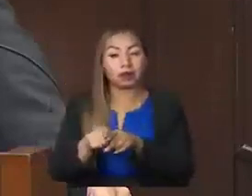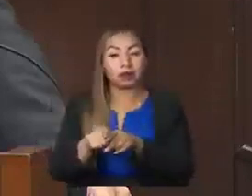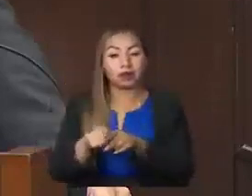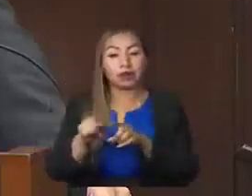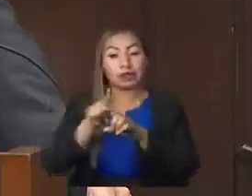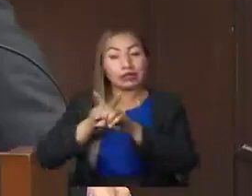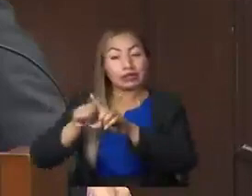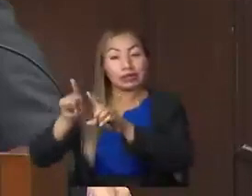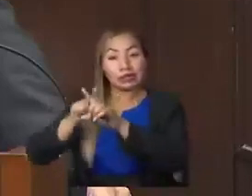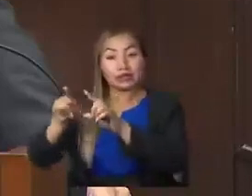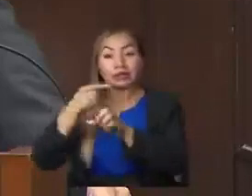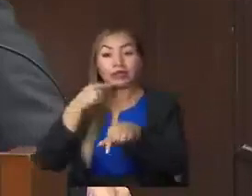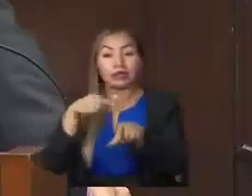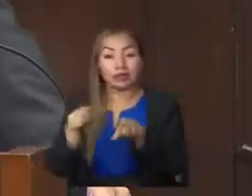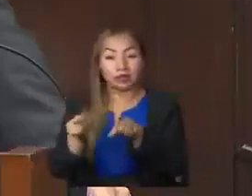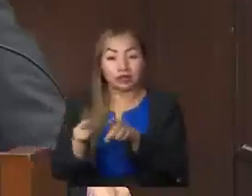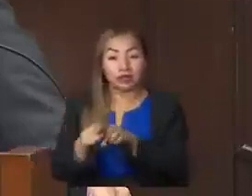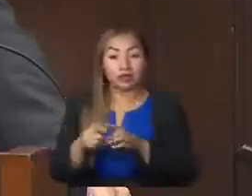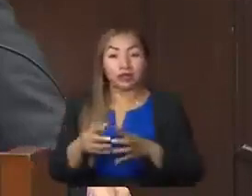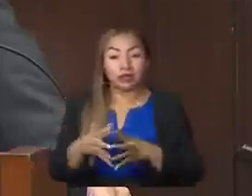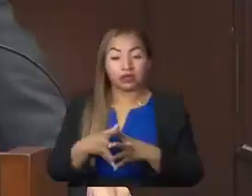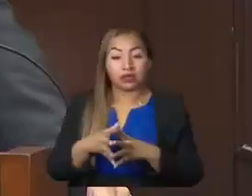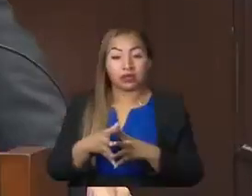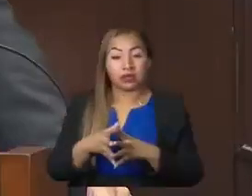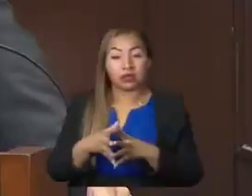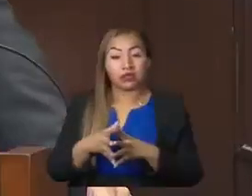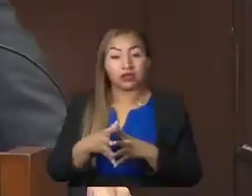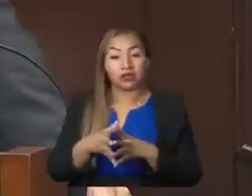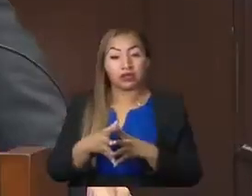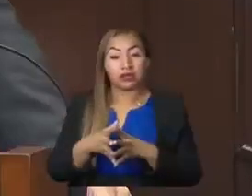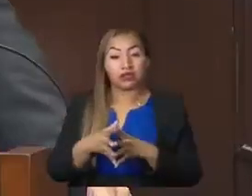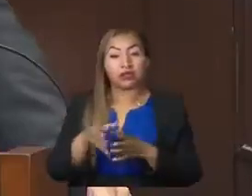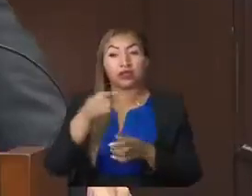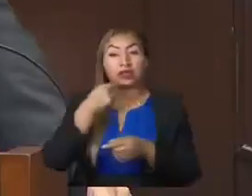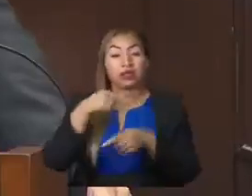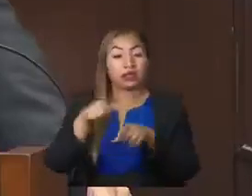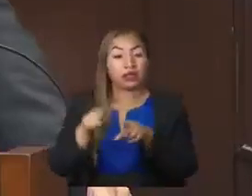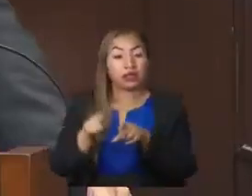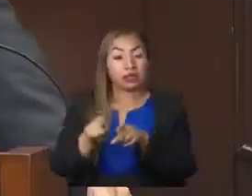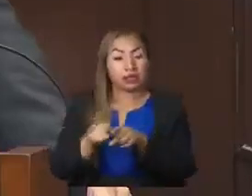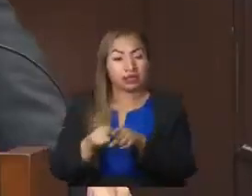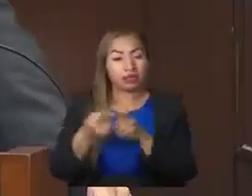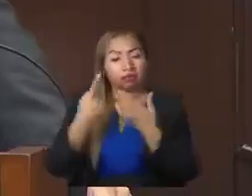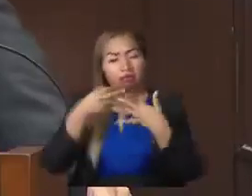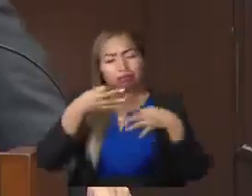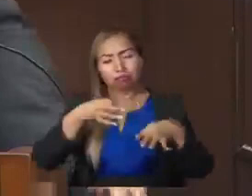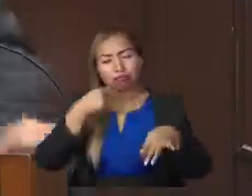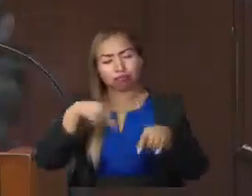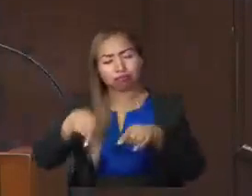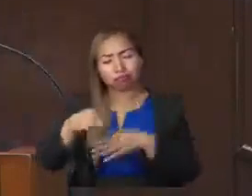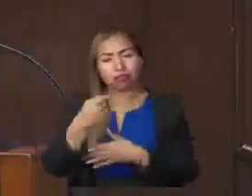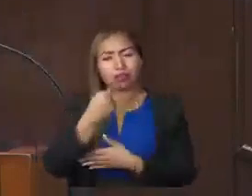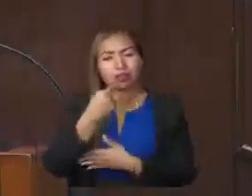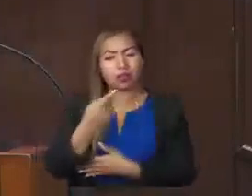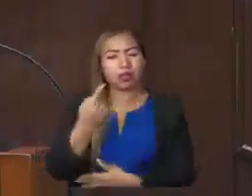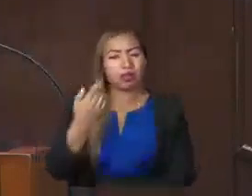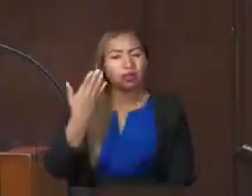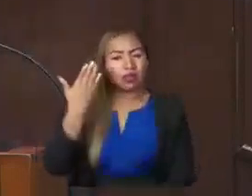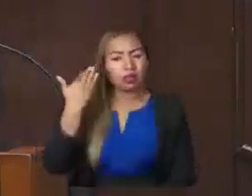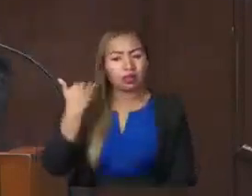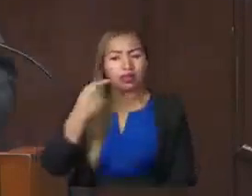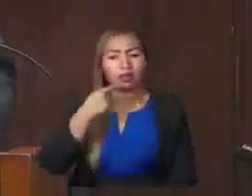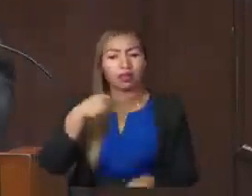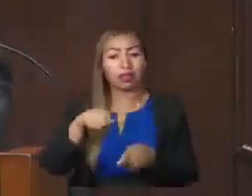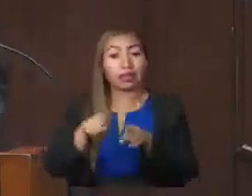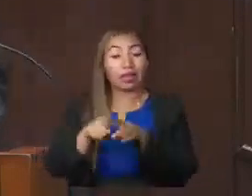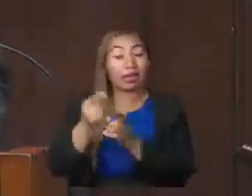Creo que al final de momentos impredecibles, como lo fue la irrupción de la